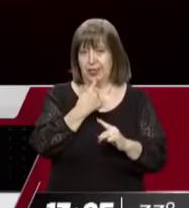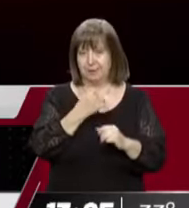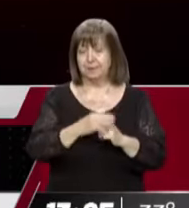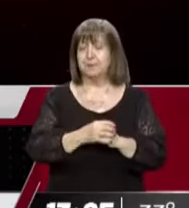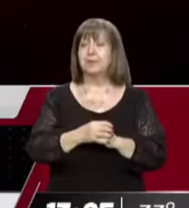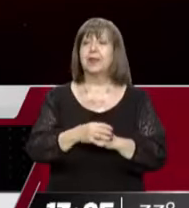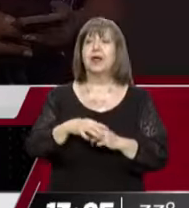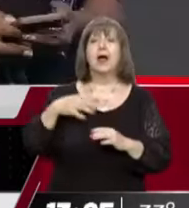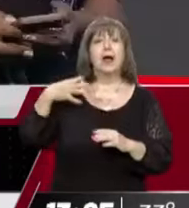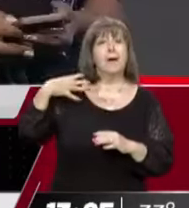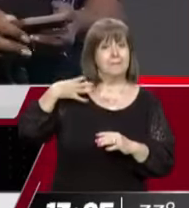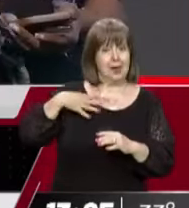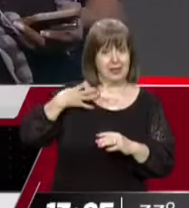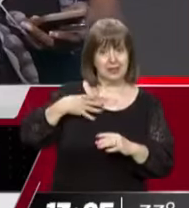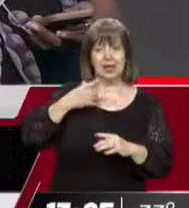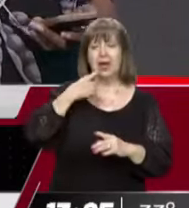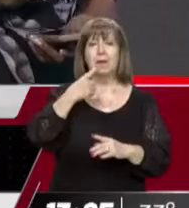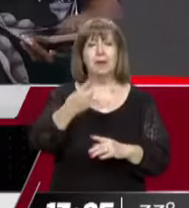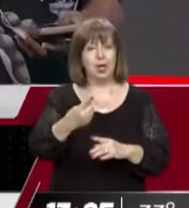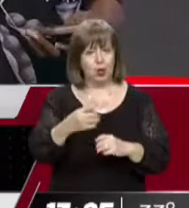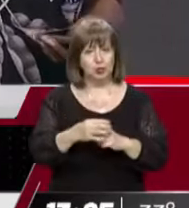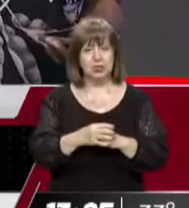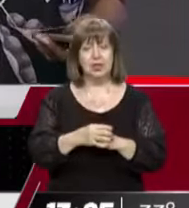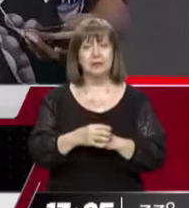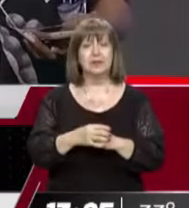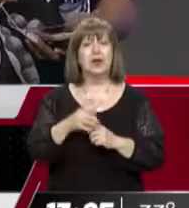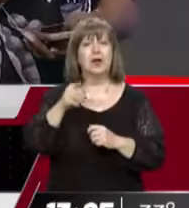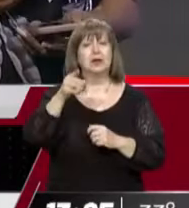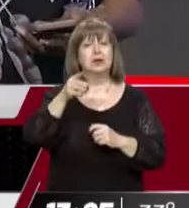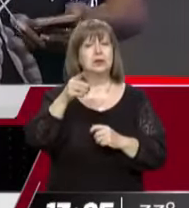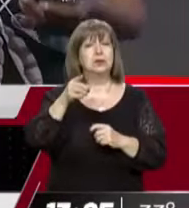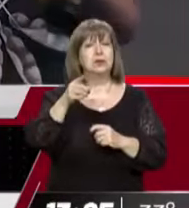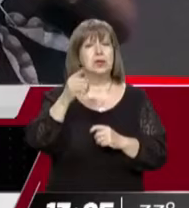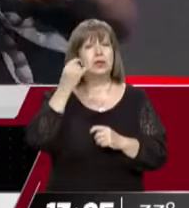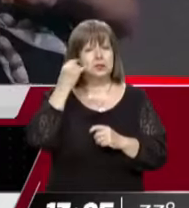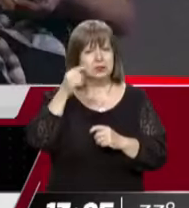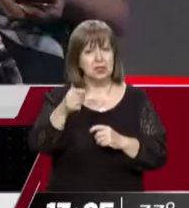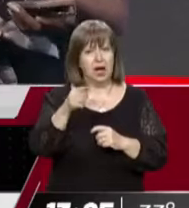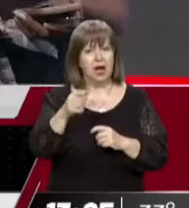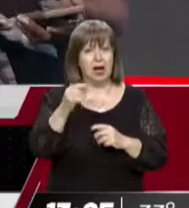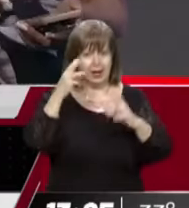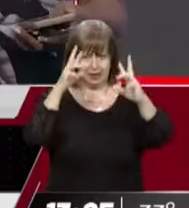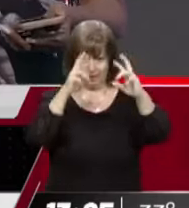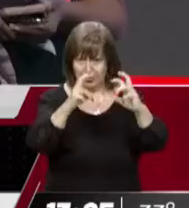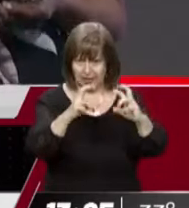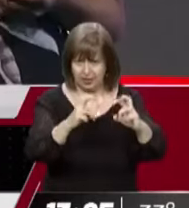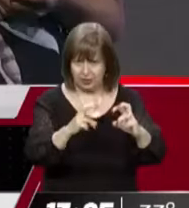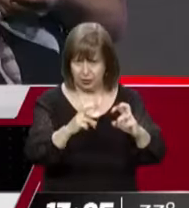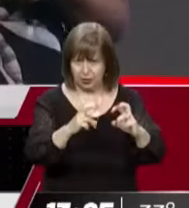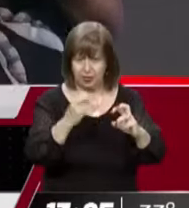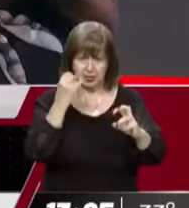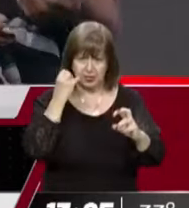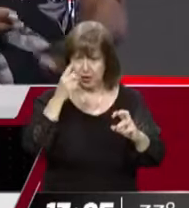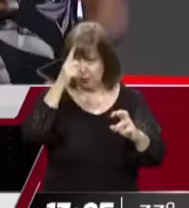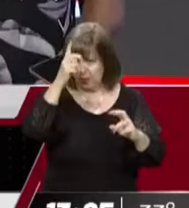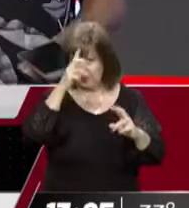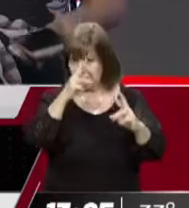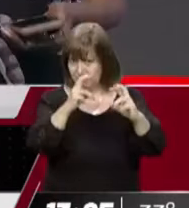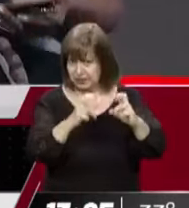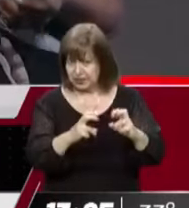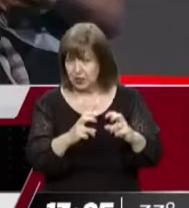marcha puntualmente, y si dentro de eso, digamos, pasa esto que vos decís, que son todas